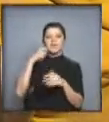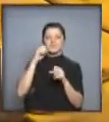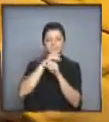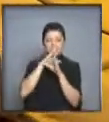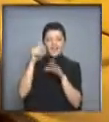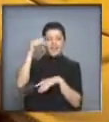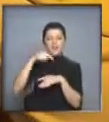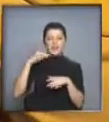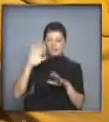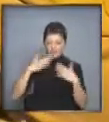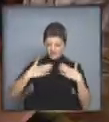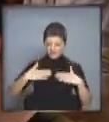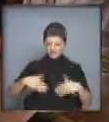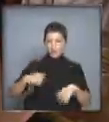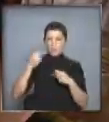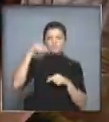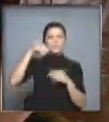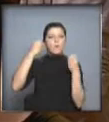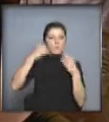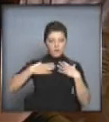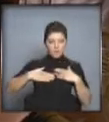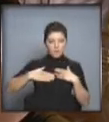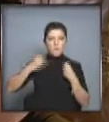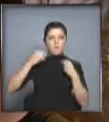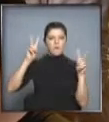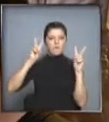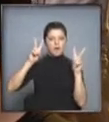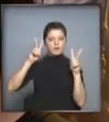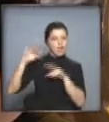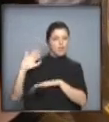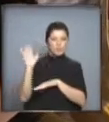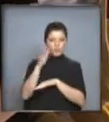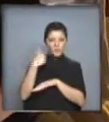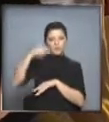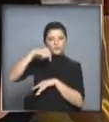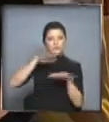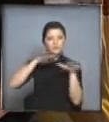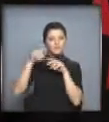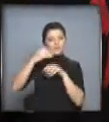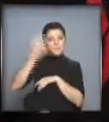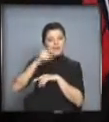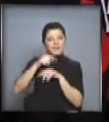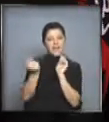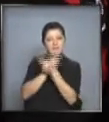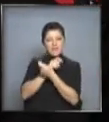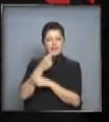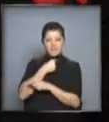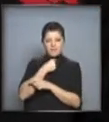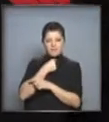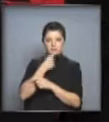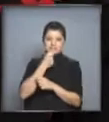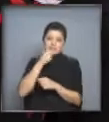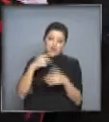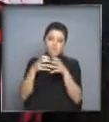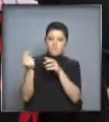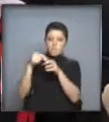del Frente Secundario Peronista lo hacemos por convicción, porque somos peronistas y porque queremos cambiar la realidad que tenemos el otro. Si no, no estaríamos en política.